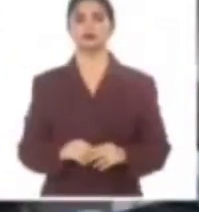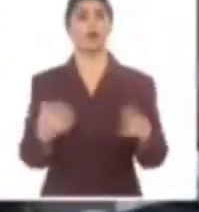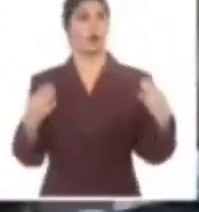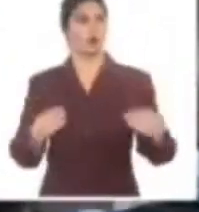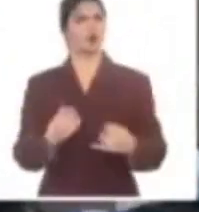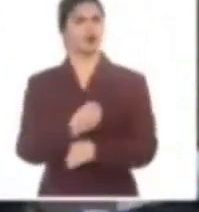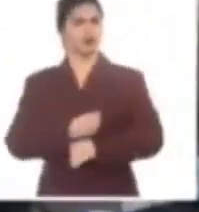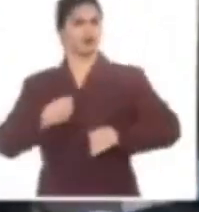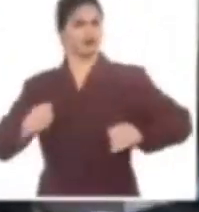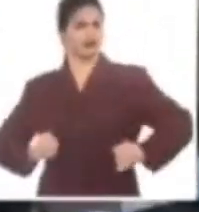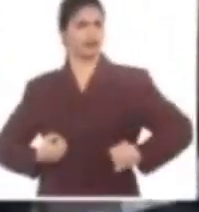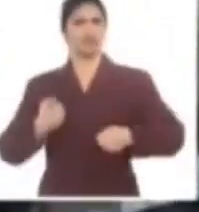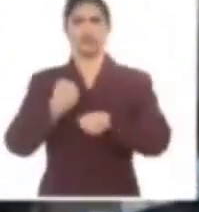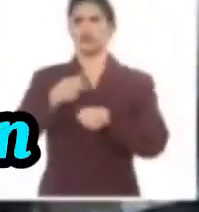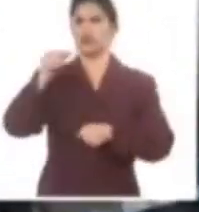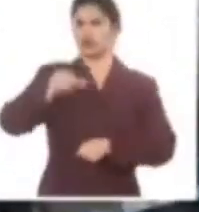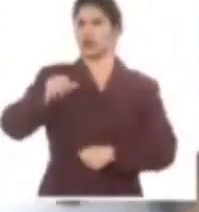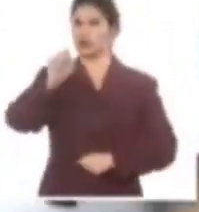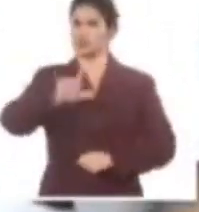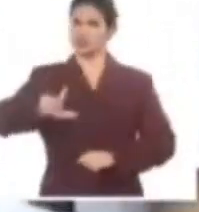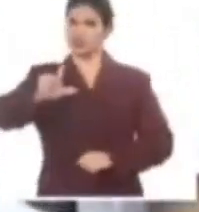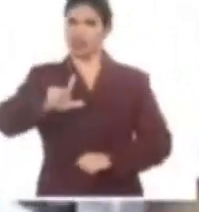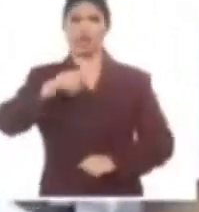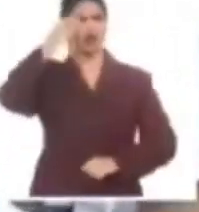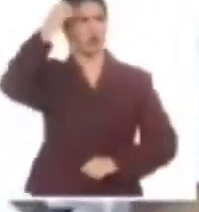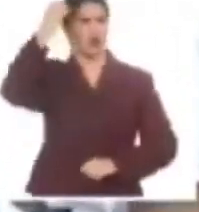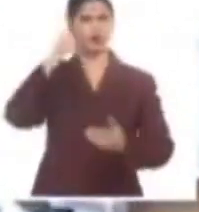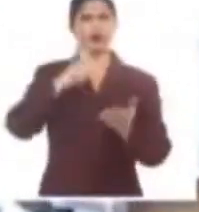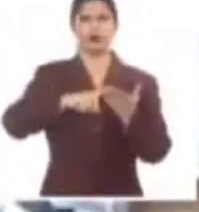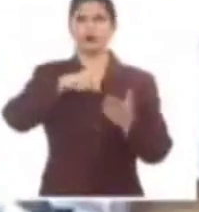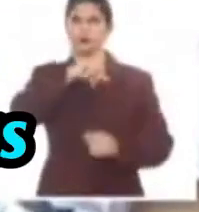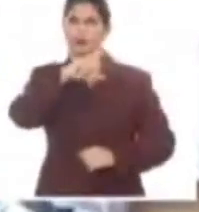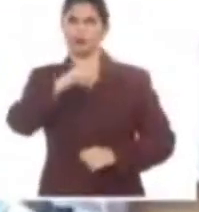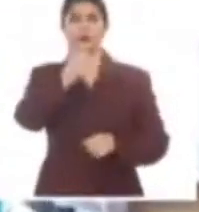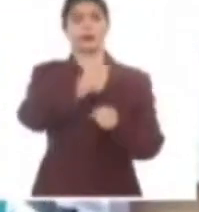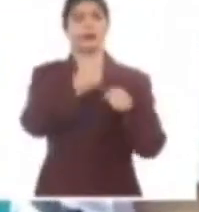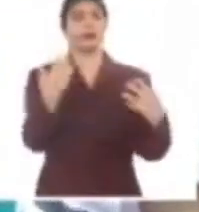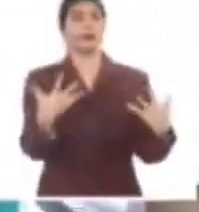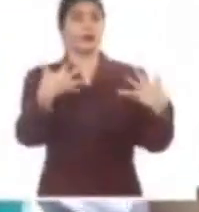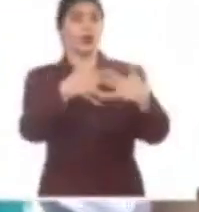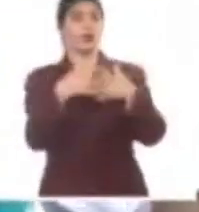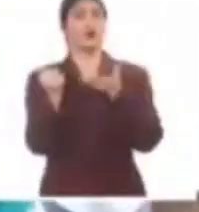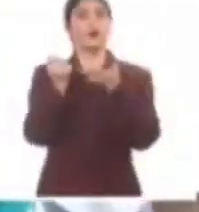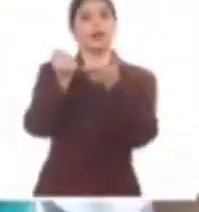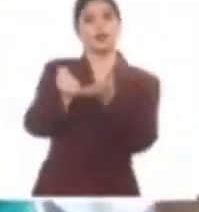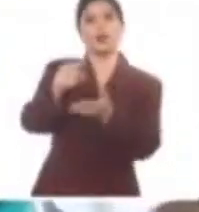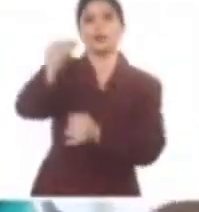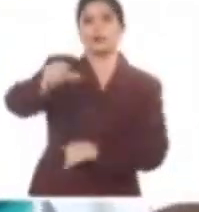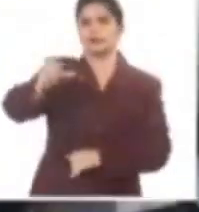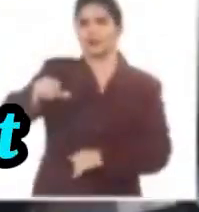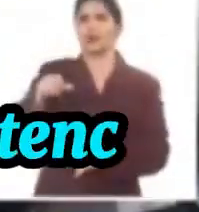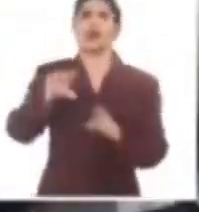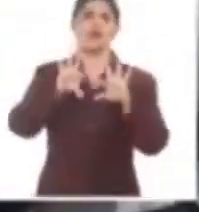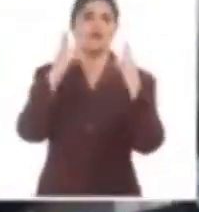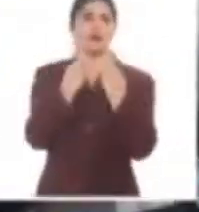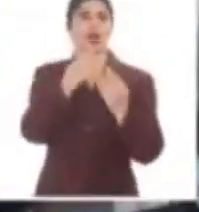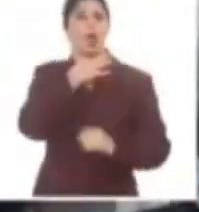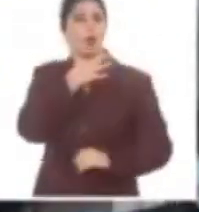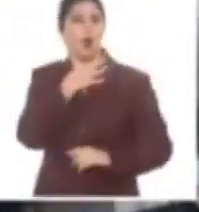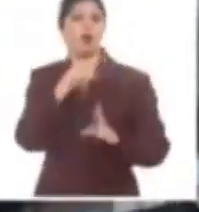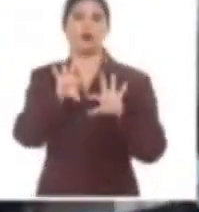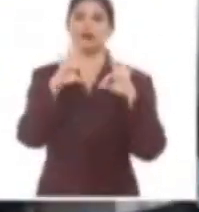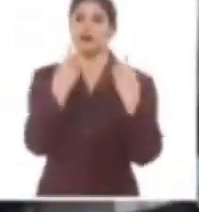trabajo, con el apoyo del partido y los gobiernos, para actualizar todas estas personas y se ratifica que se garantiza toda la asistencia